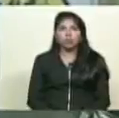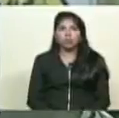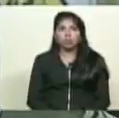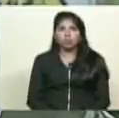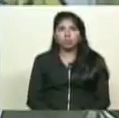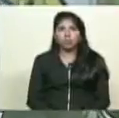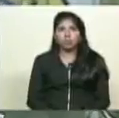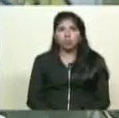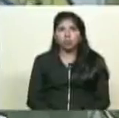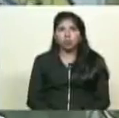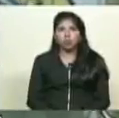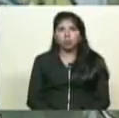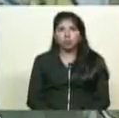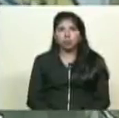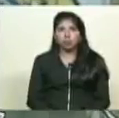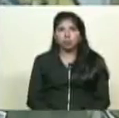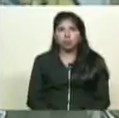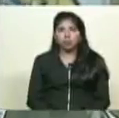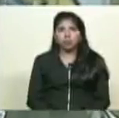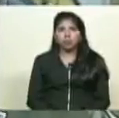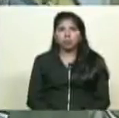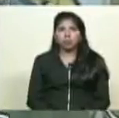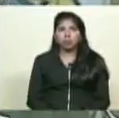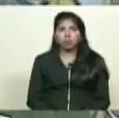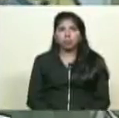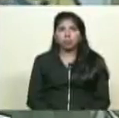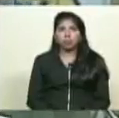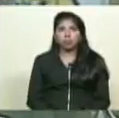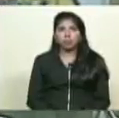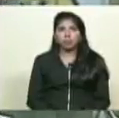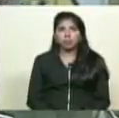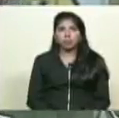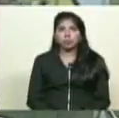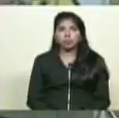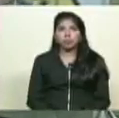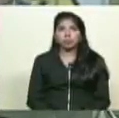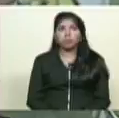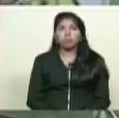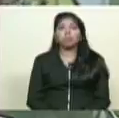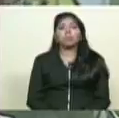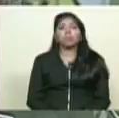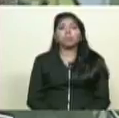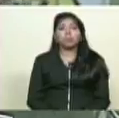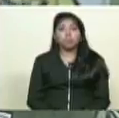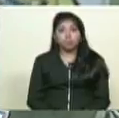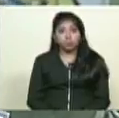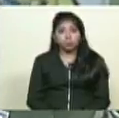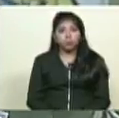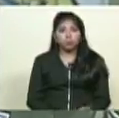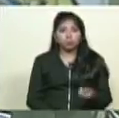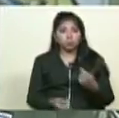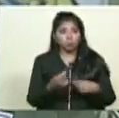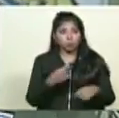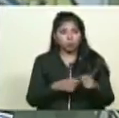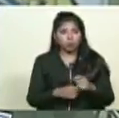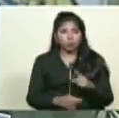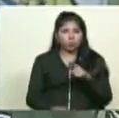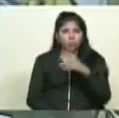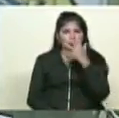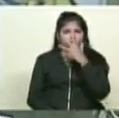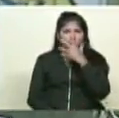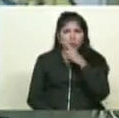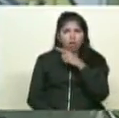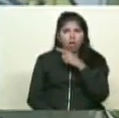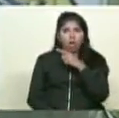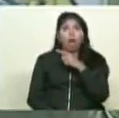Condena a cualquier inversionista que traiga sus capitales al país y obstruyen las líneas de crédito negociadas soberanamente. No dudaron en